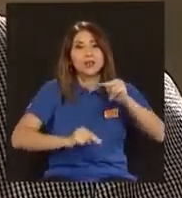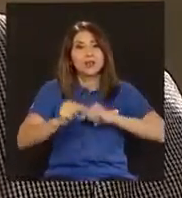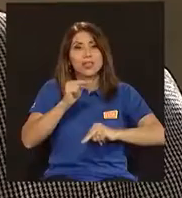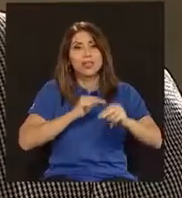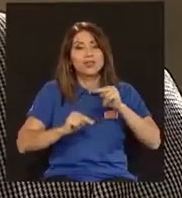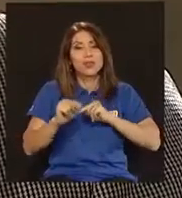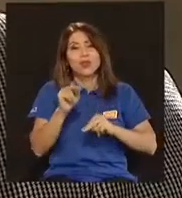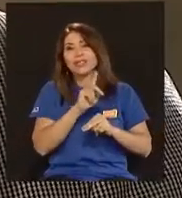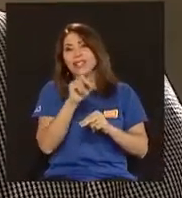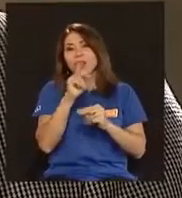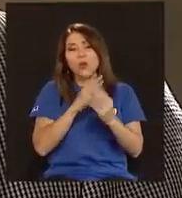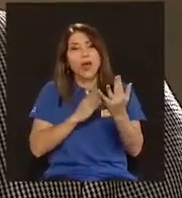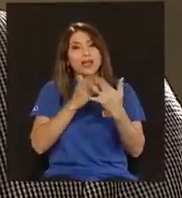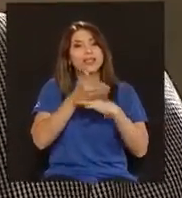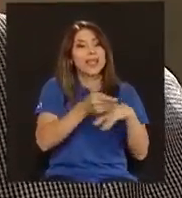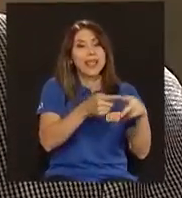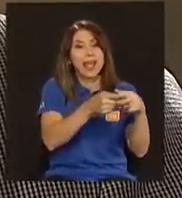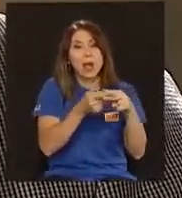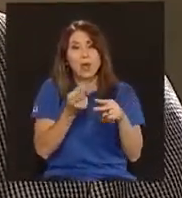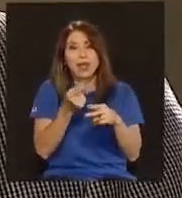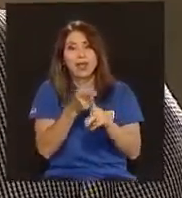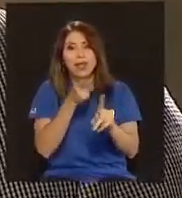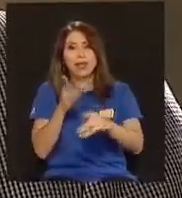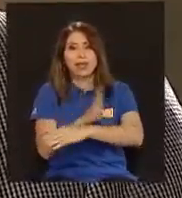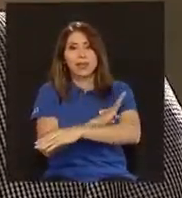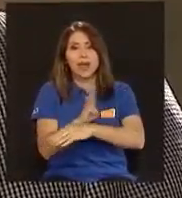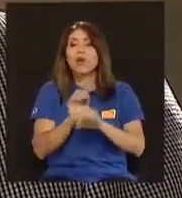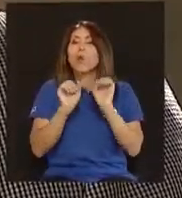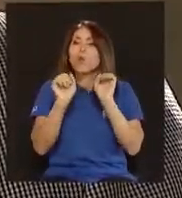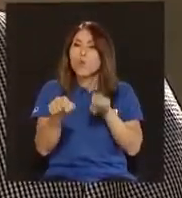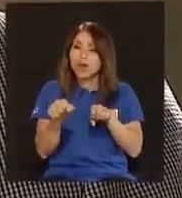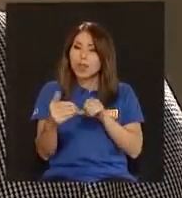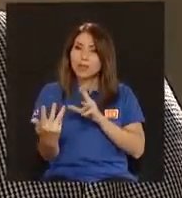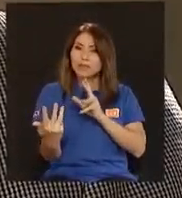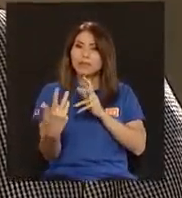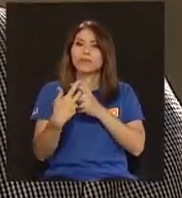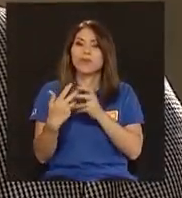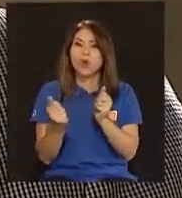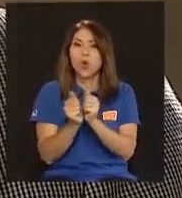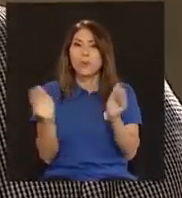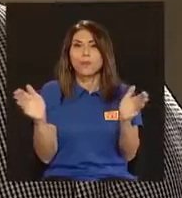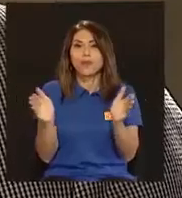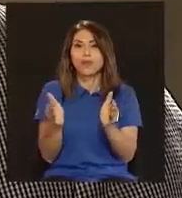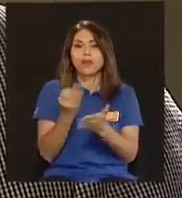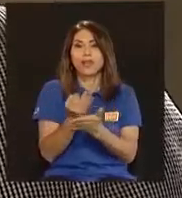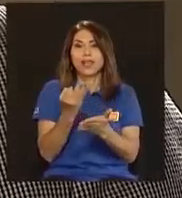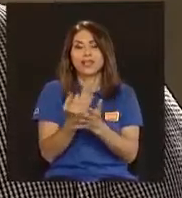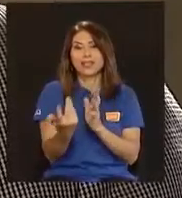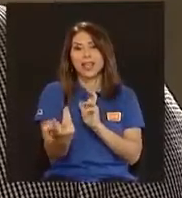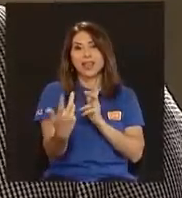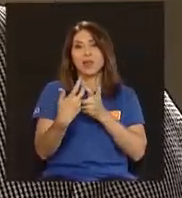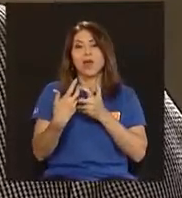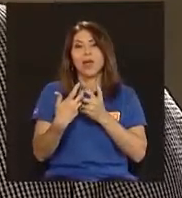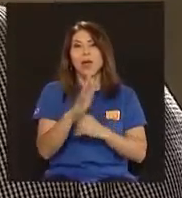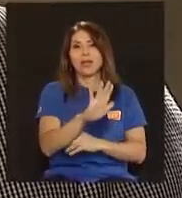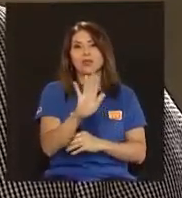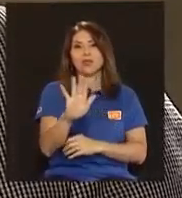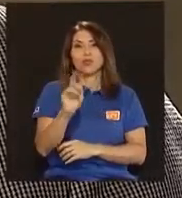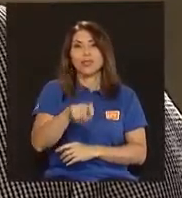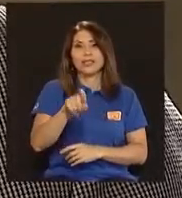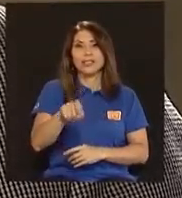microfinanzas, con créditos adecuados a sus necesidades. Un crédito típico en Nicaragua